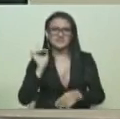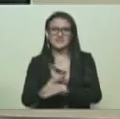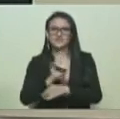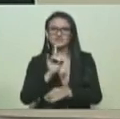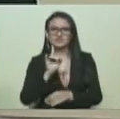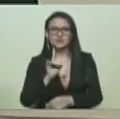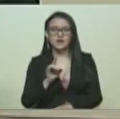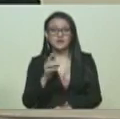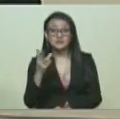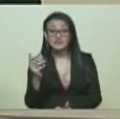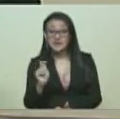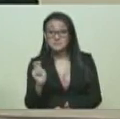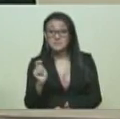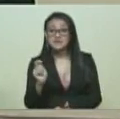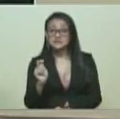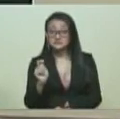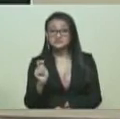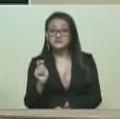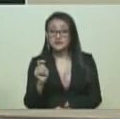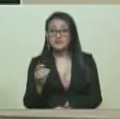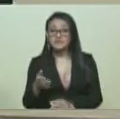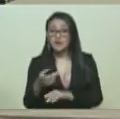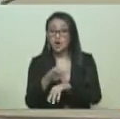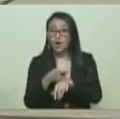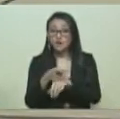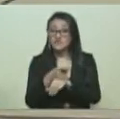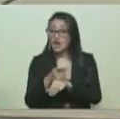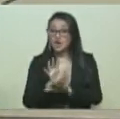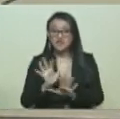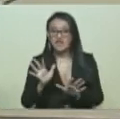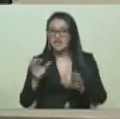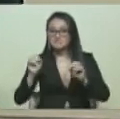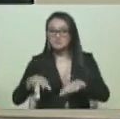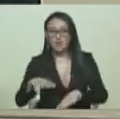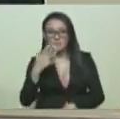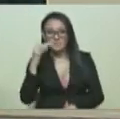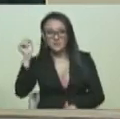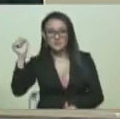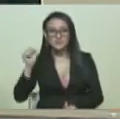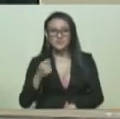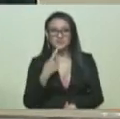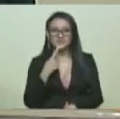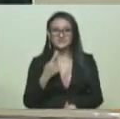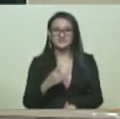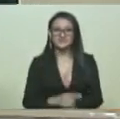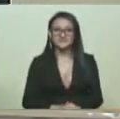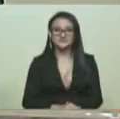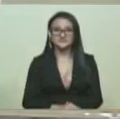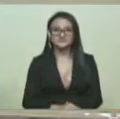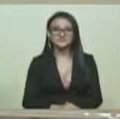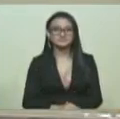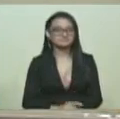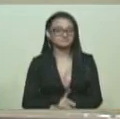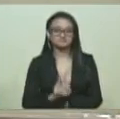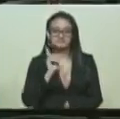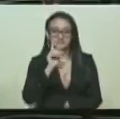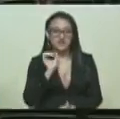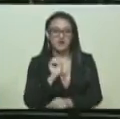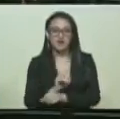en 3 meses iban a salir del gobierno constitucional del presidente Maduro. Y los abandonaron.